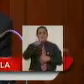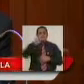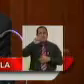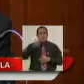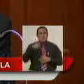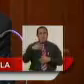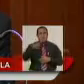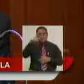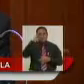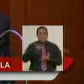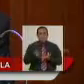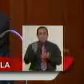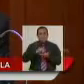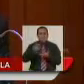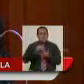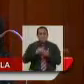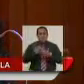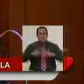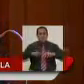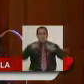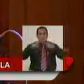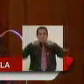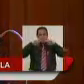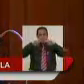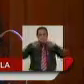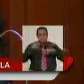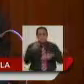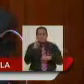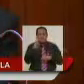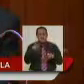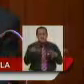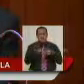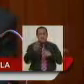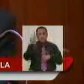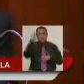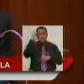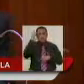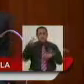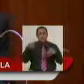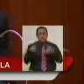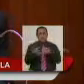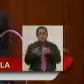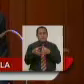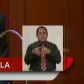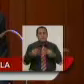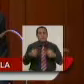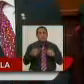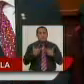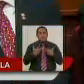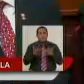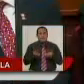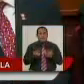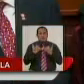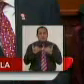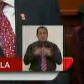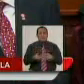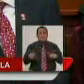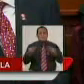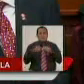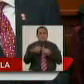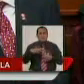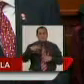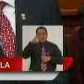nuevos efectivos, reforzando la investigación criminal y la inteligencia operativa. Queremos más